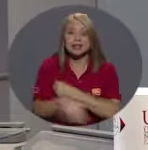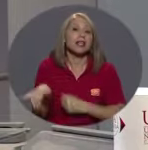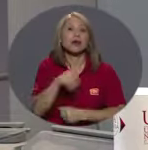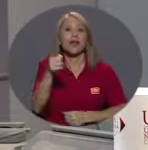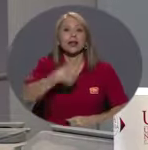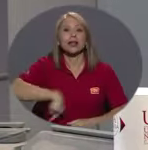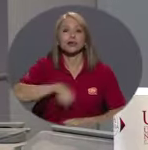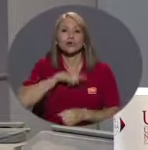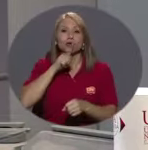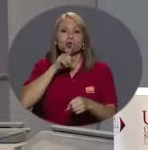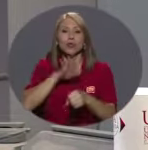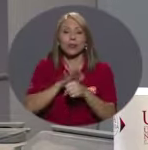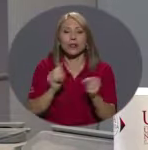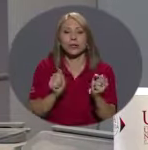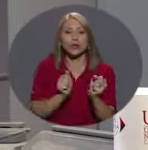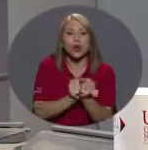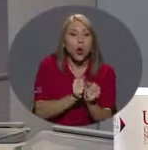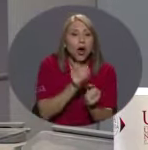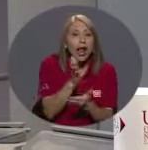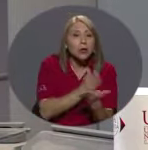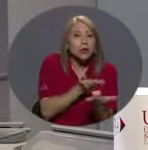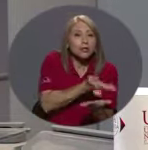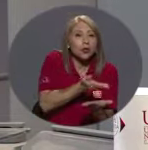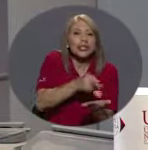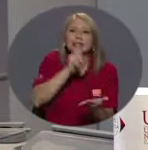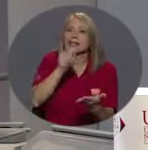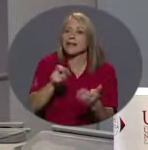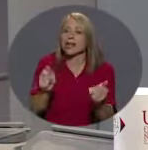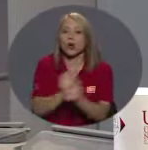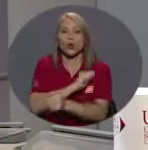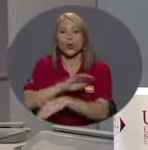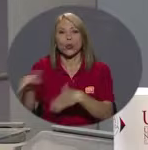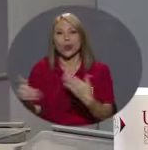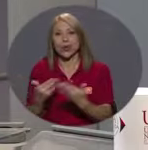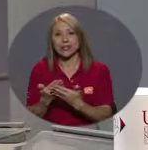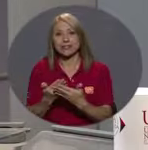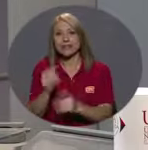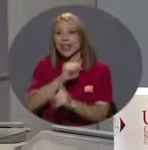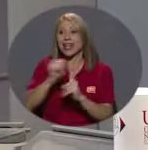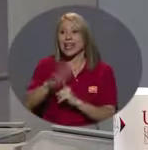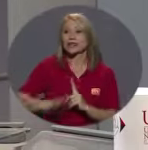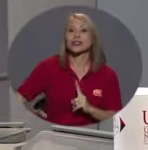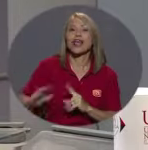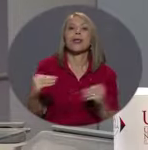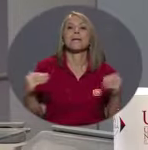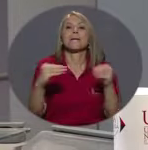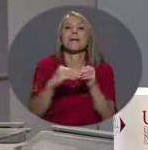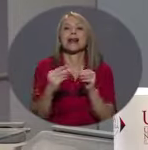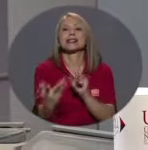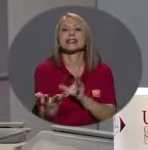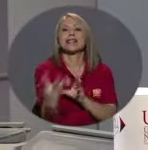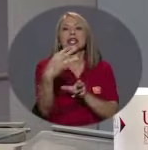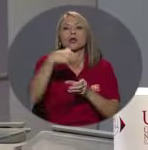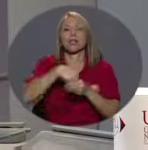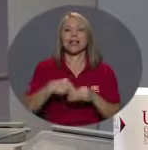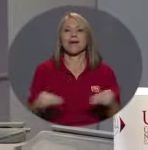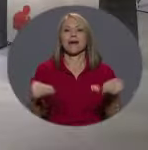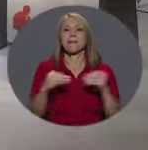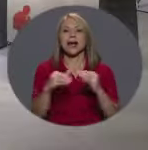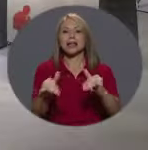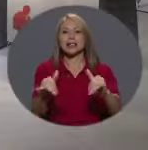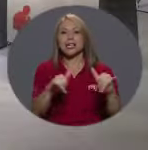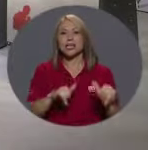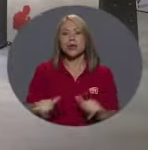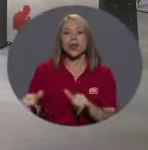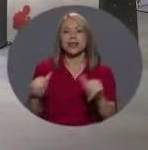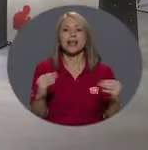nos comprometemos con unas causas, pues tenemos que hacerlo con todas, y definitivamente que nuestra sociedad sea más inclusiva, más igualitaria, más